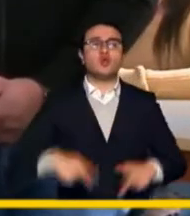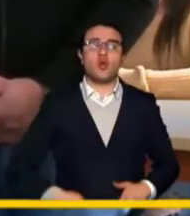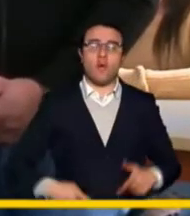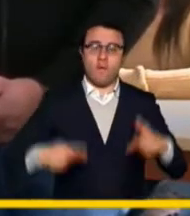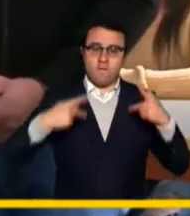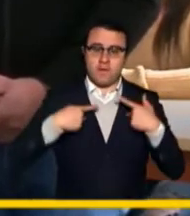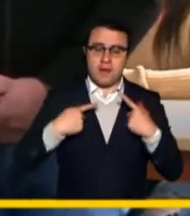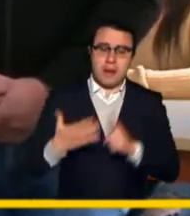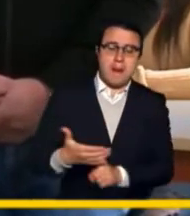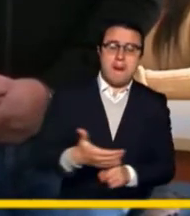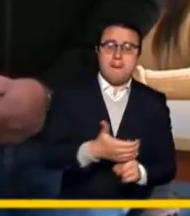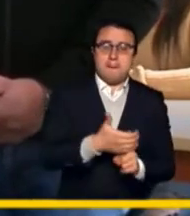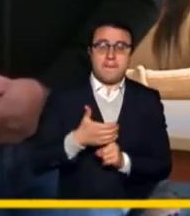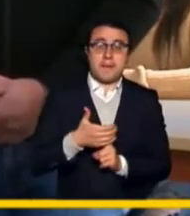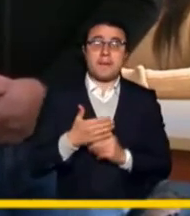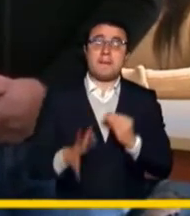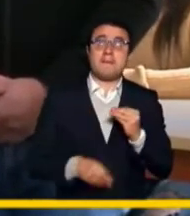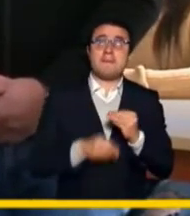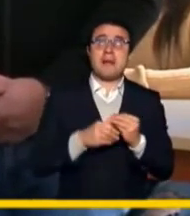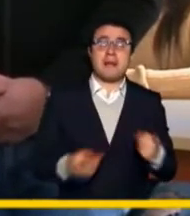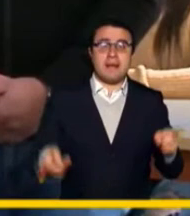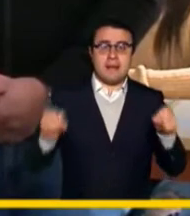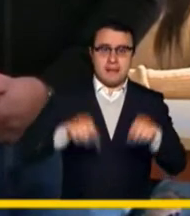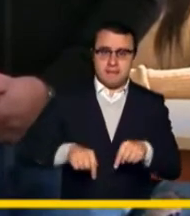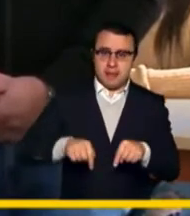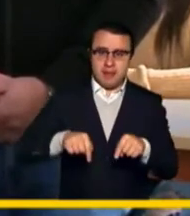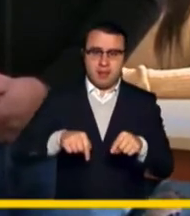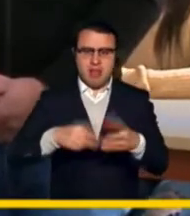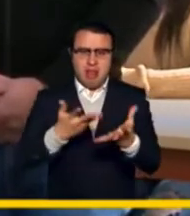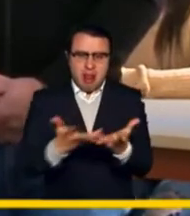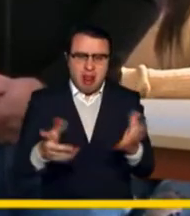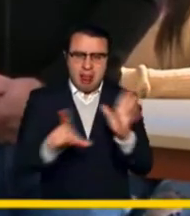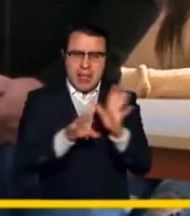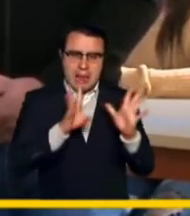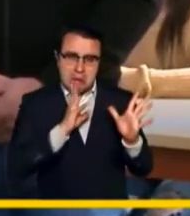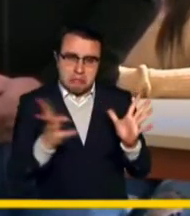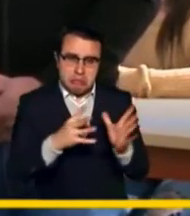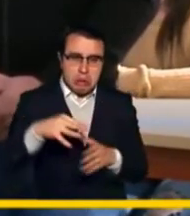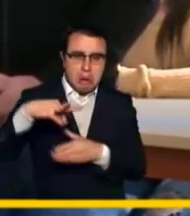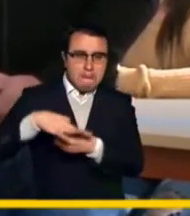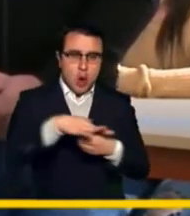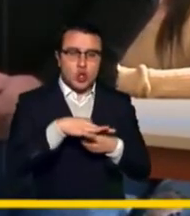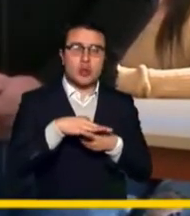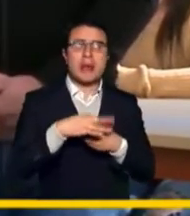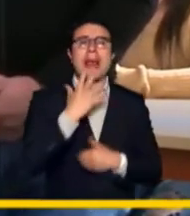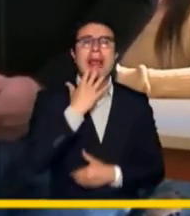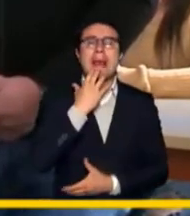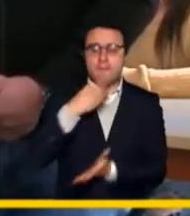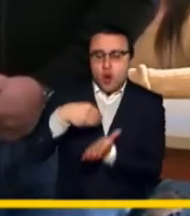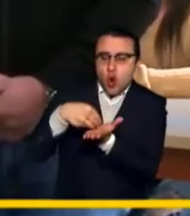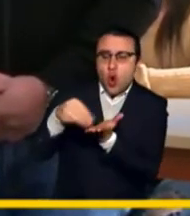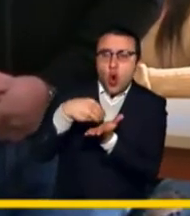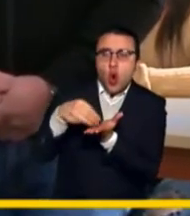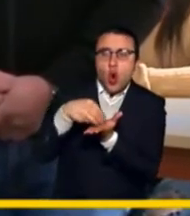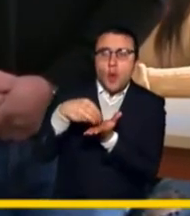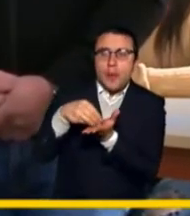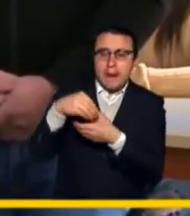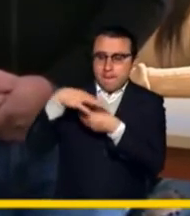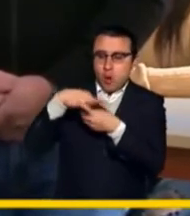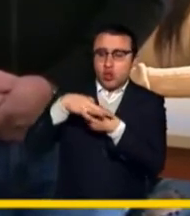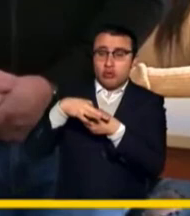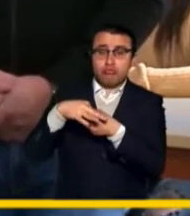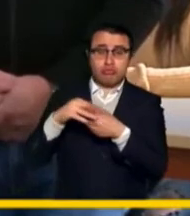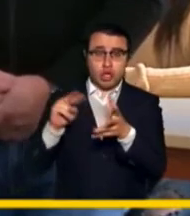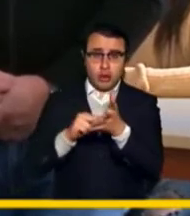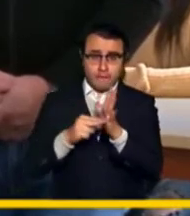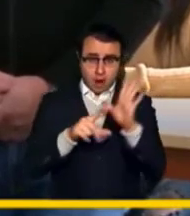pero además perseguir el delito electoral. La compra de votos es un delito, no